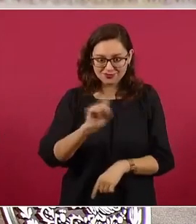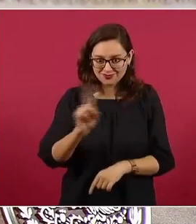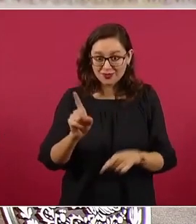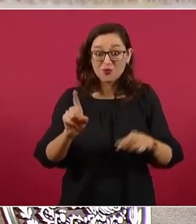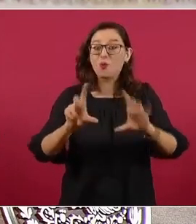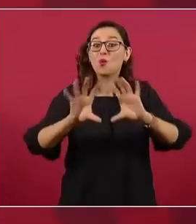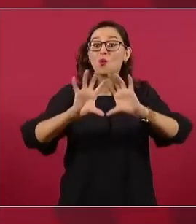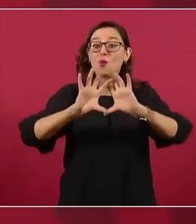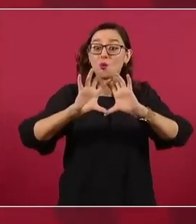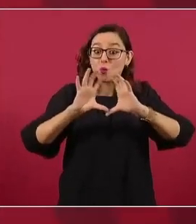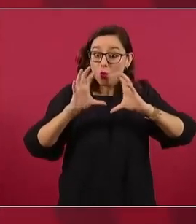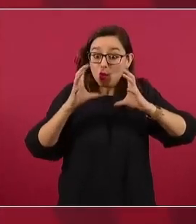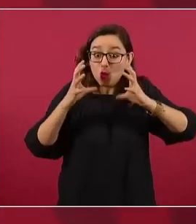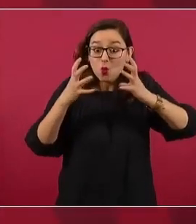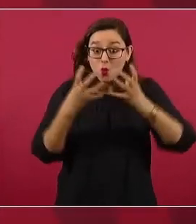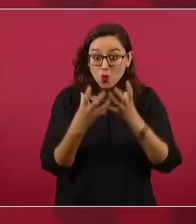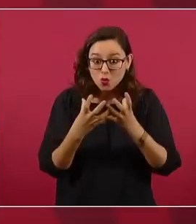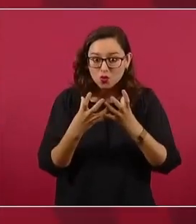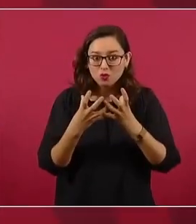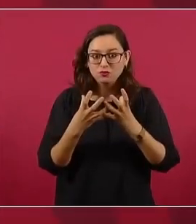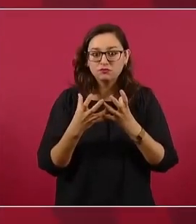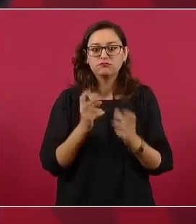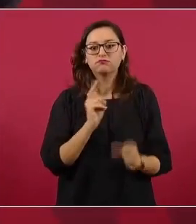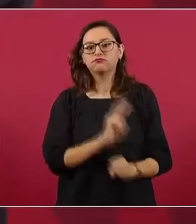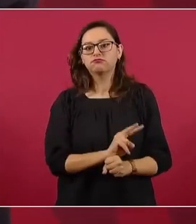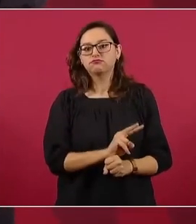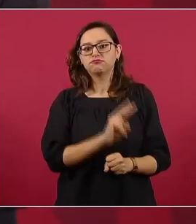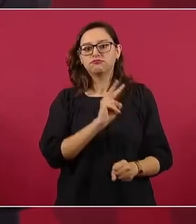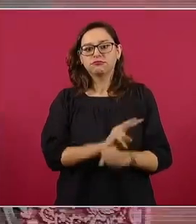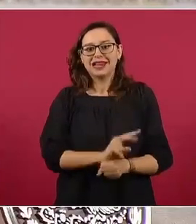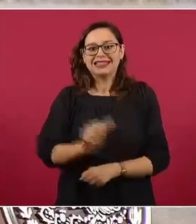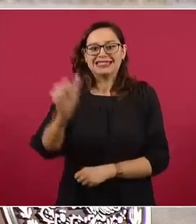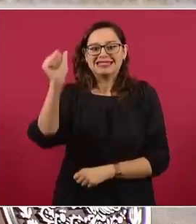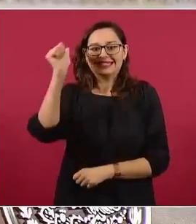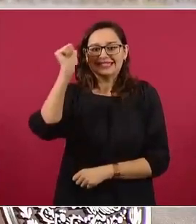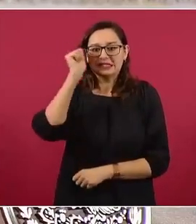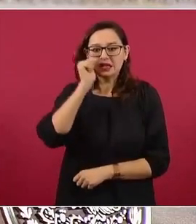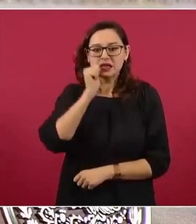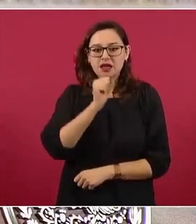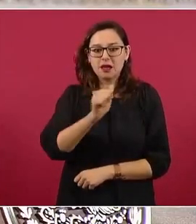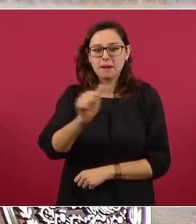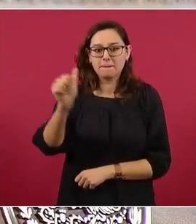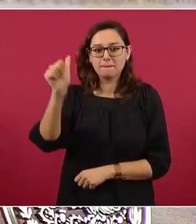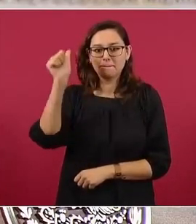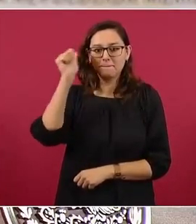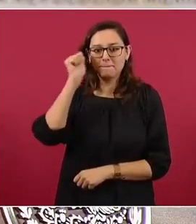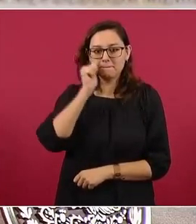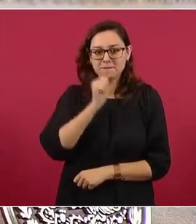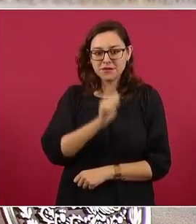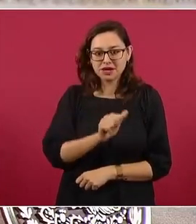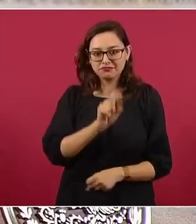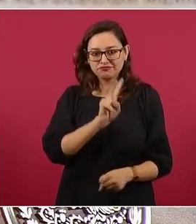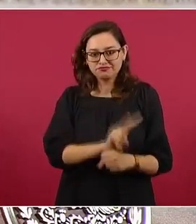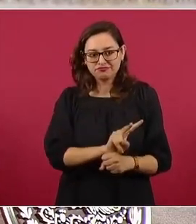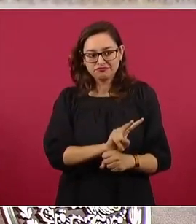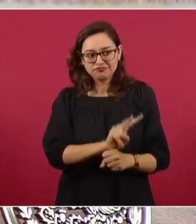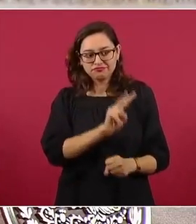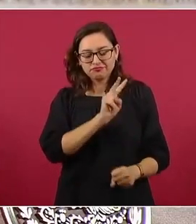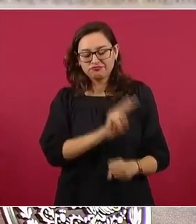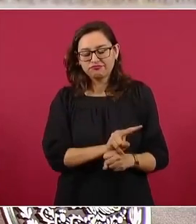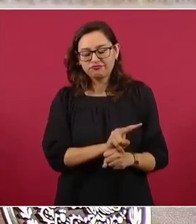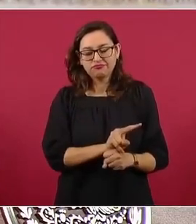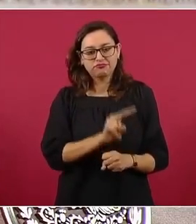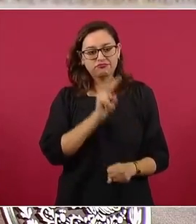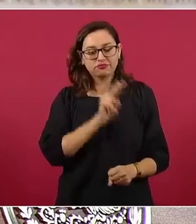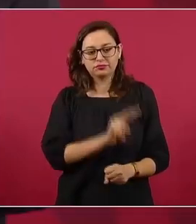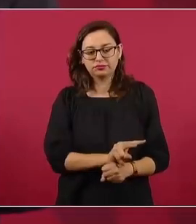mundo, escapa de estar siendo permanentemente informada de sus actividades financieras y de